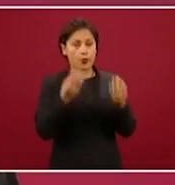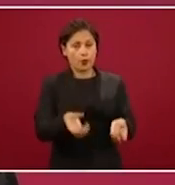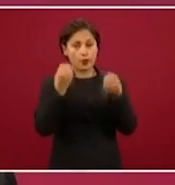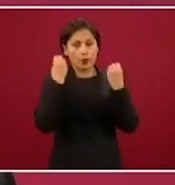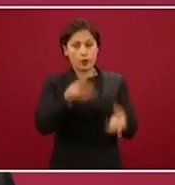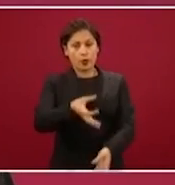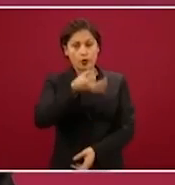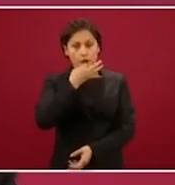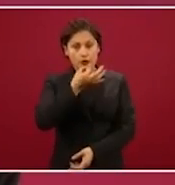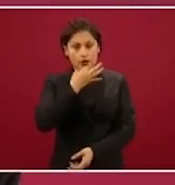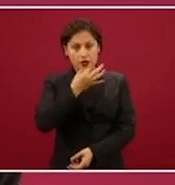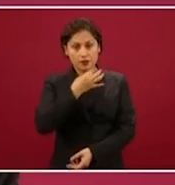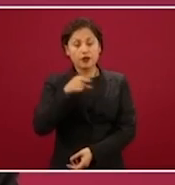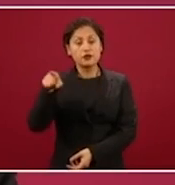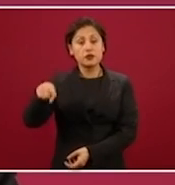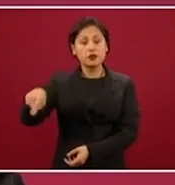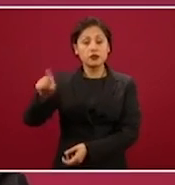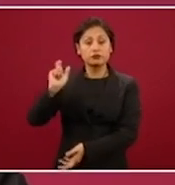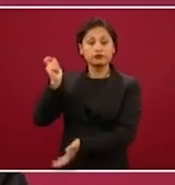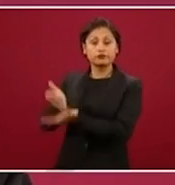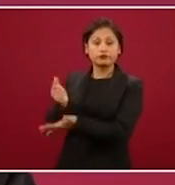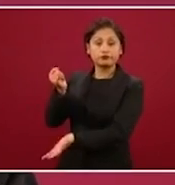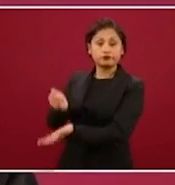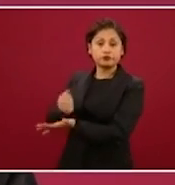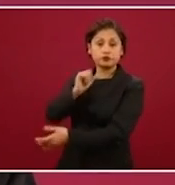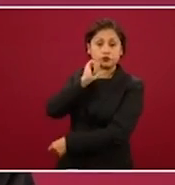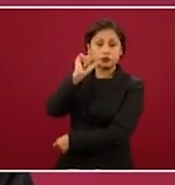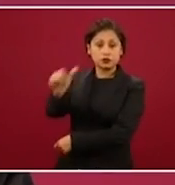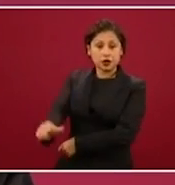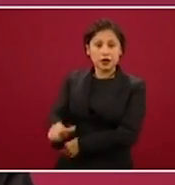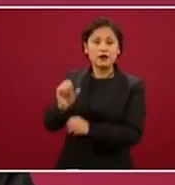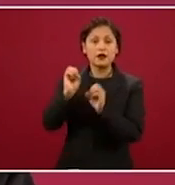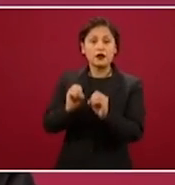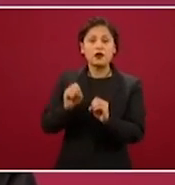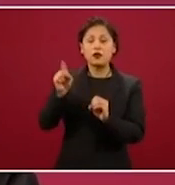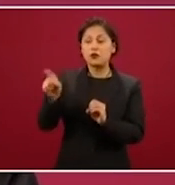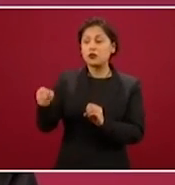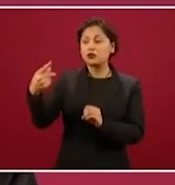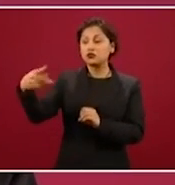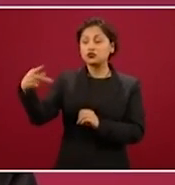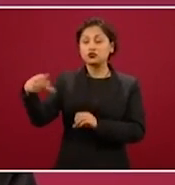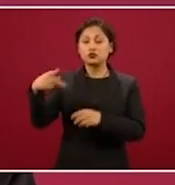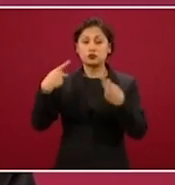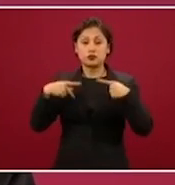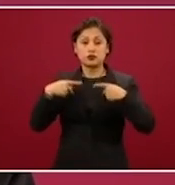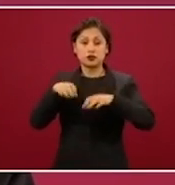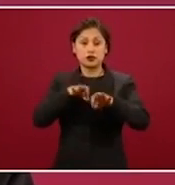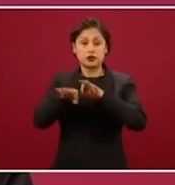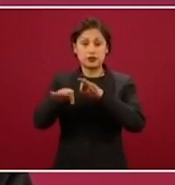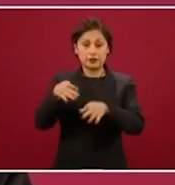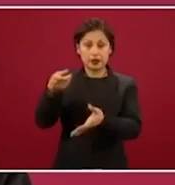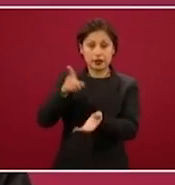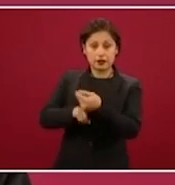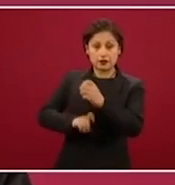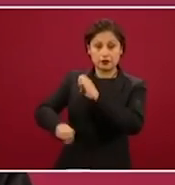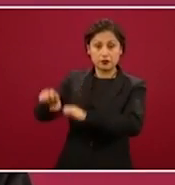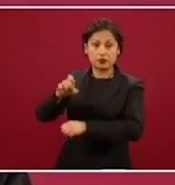no pagaban impuestos, no tenían trabajadores inscritos en el seguro social